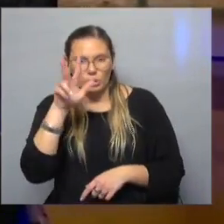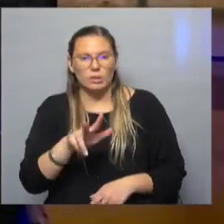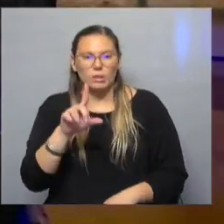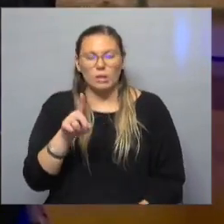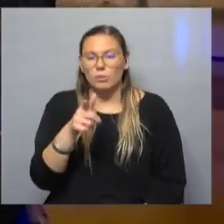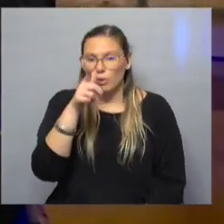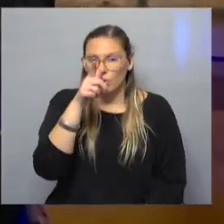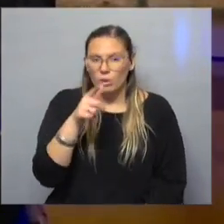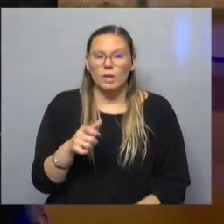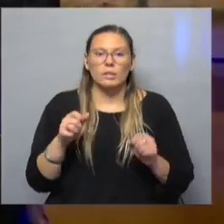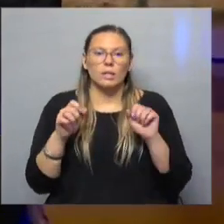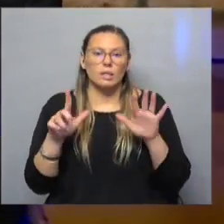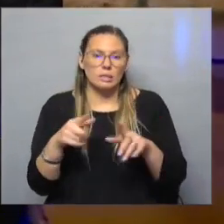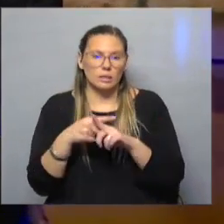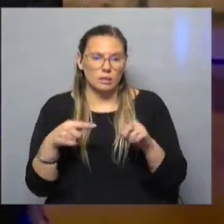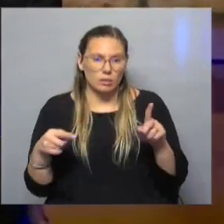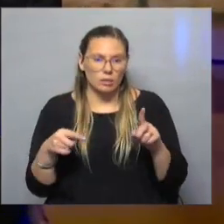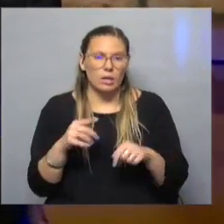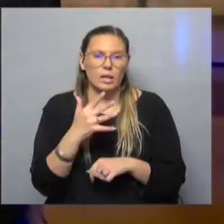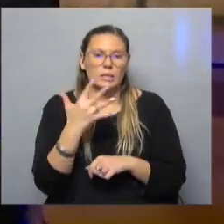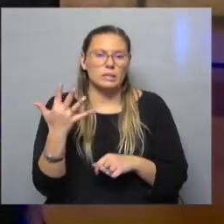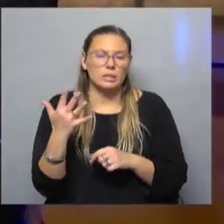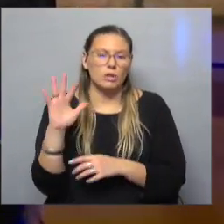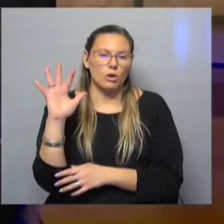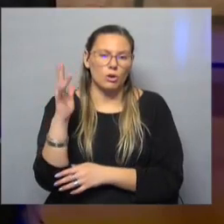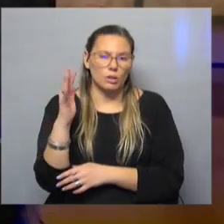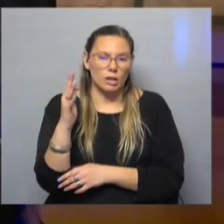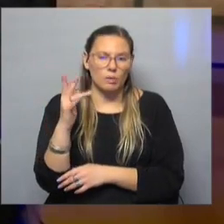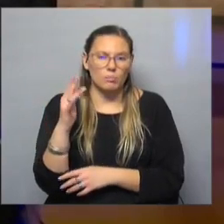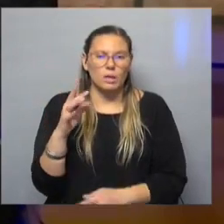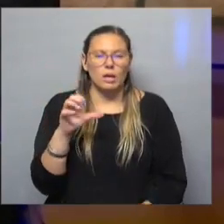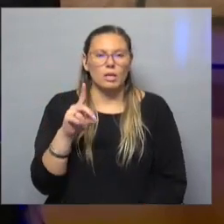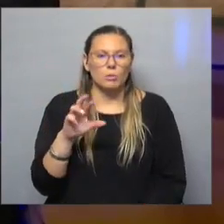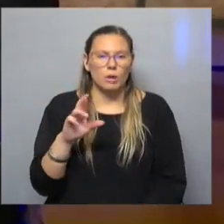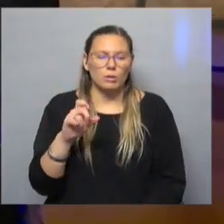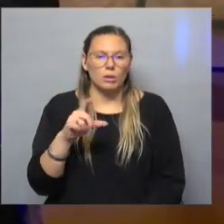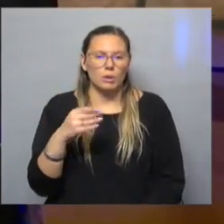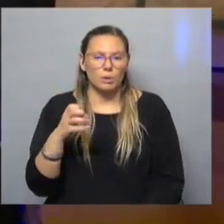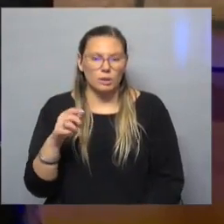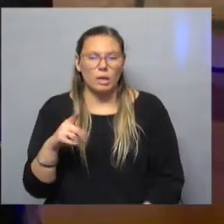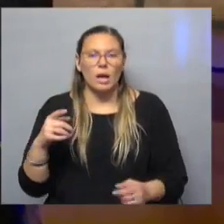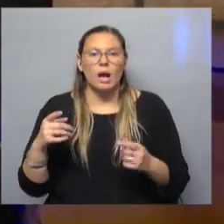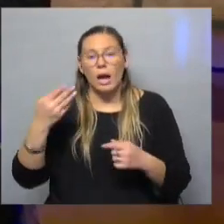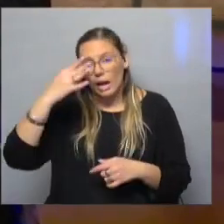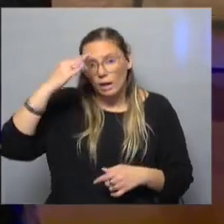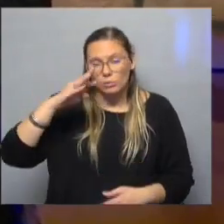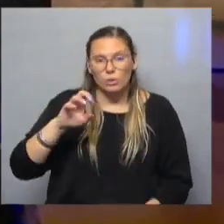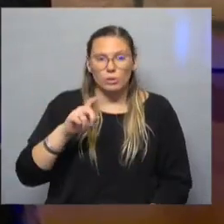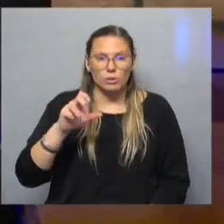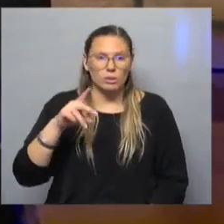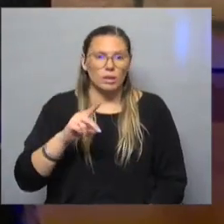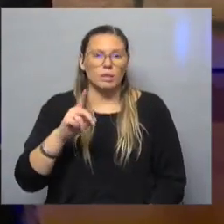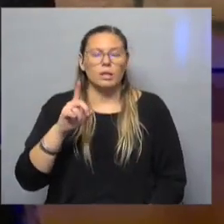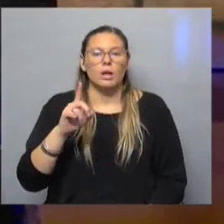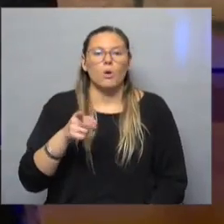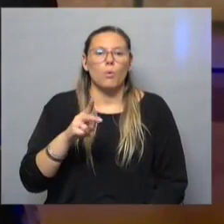desde las 19:30 horas, va a estar 5 en la rama, Melanie Luraggi y Eduardo Labranois, Los Gauchos de Roldán, Walter Roldán